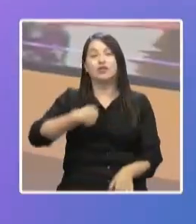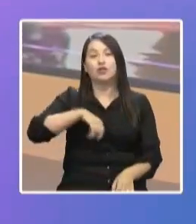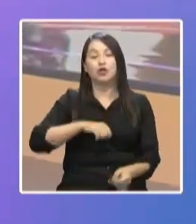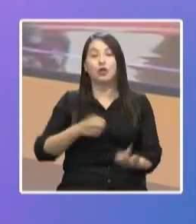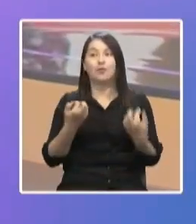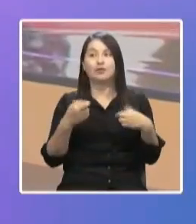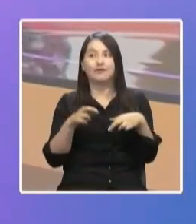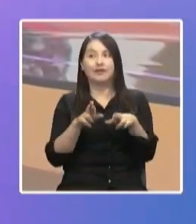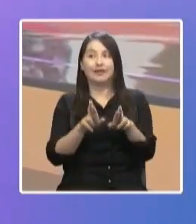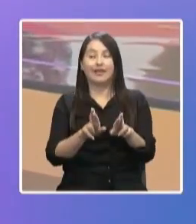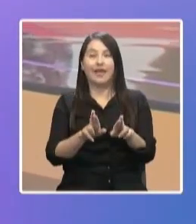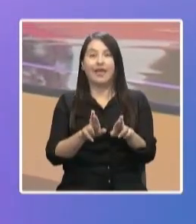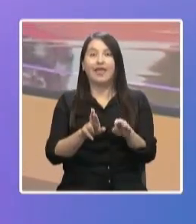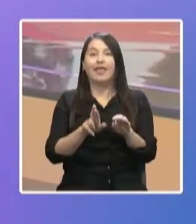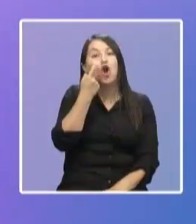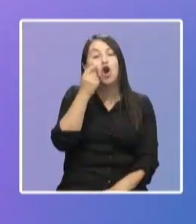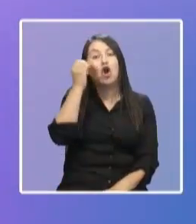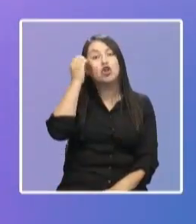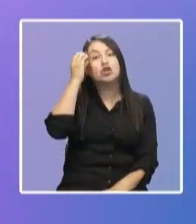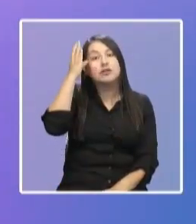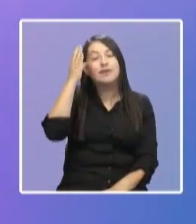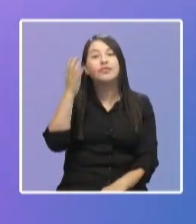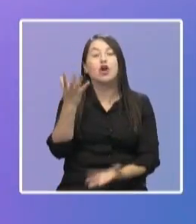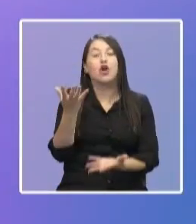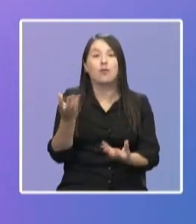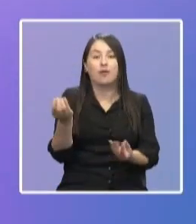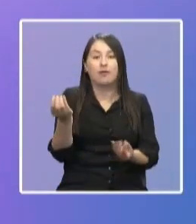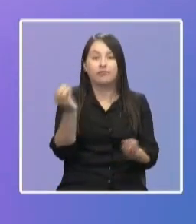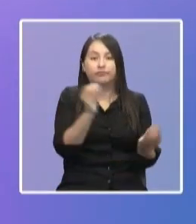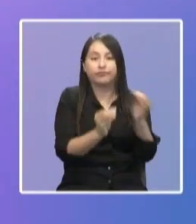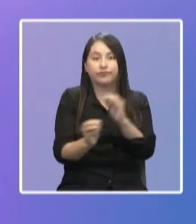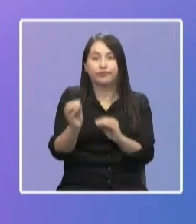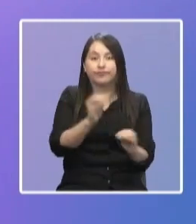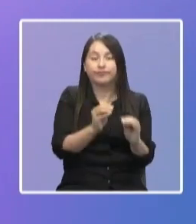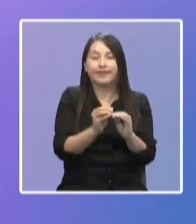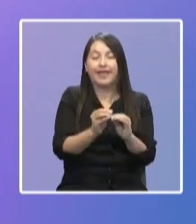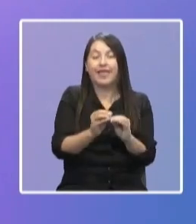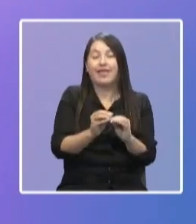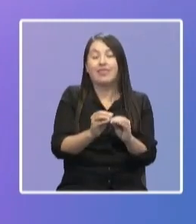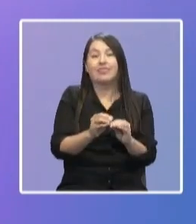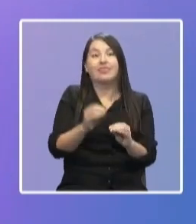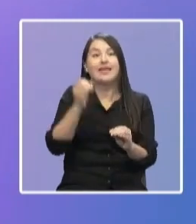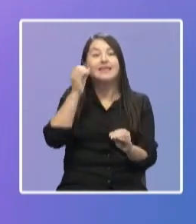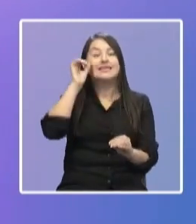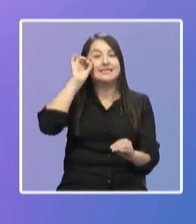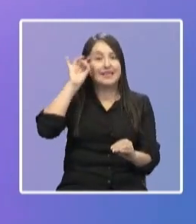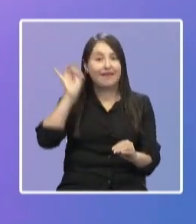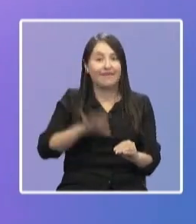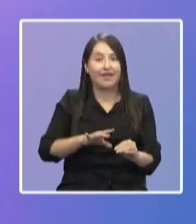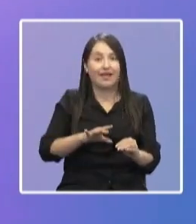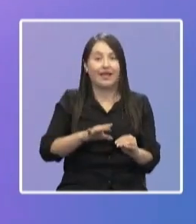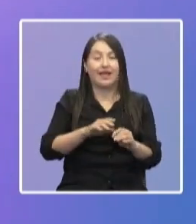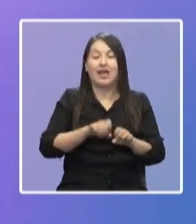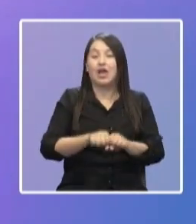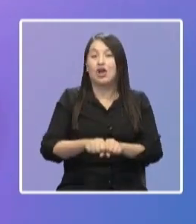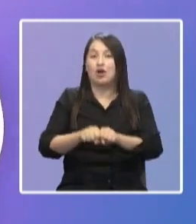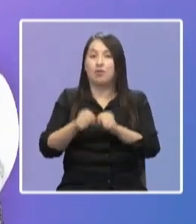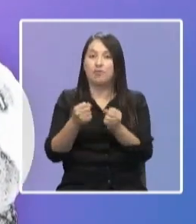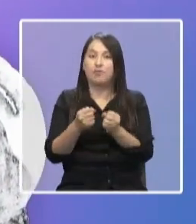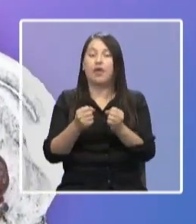conocimiento como un conjunto de saberes, como un sistema de conocimiento, rompiendo las